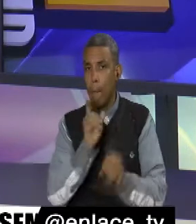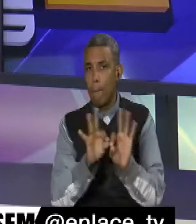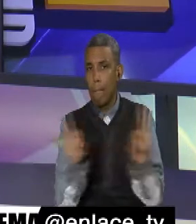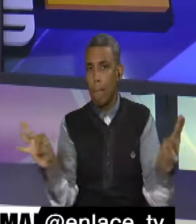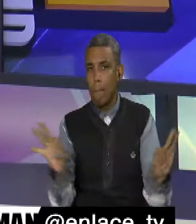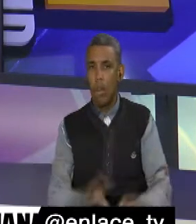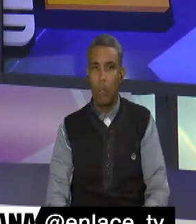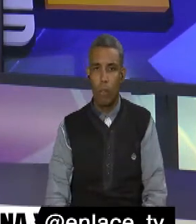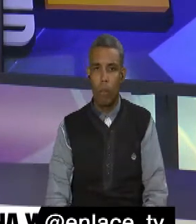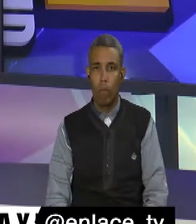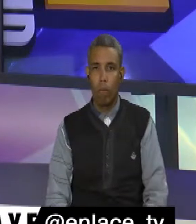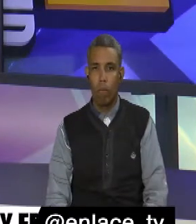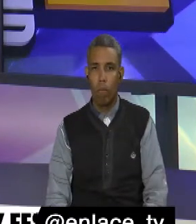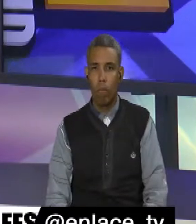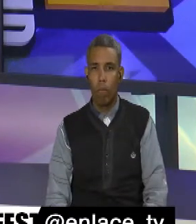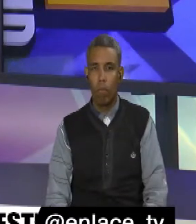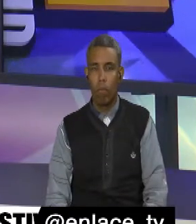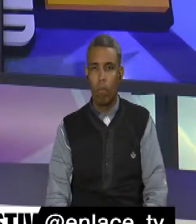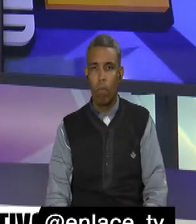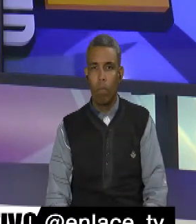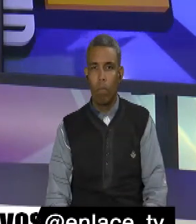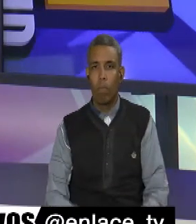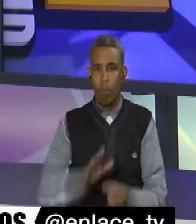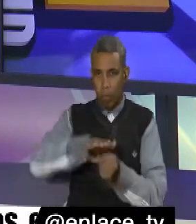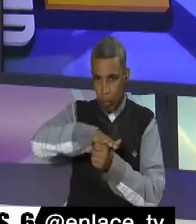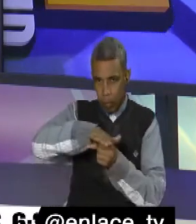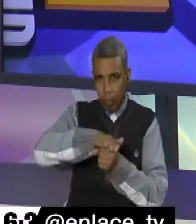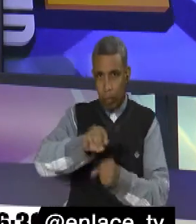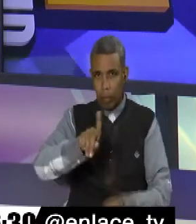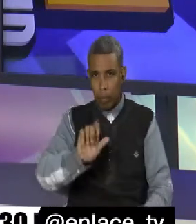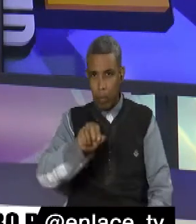Y preocupados están los habitantes del barrio San José